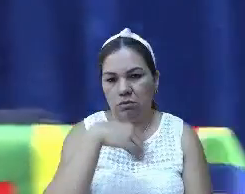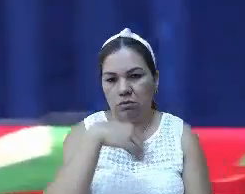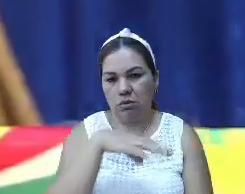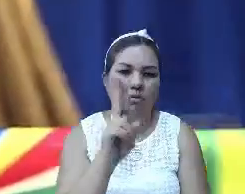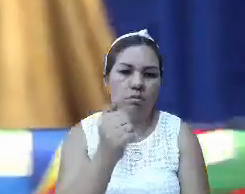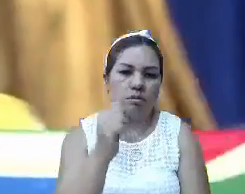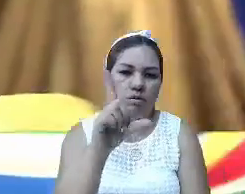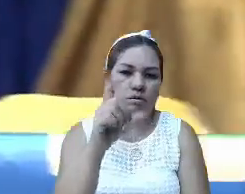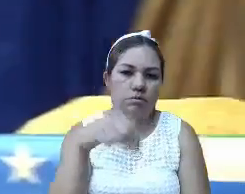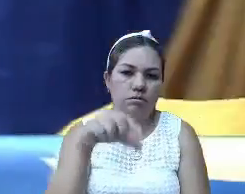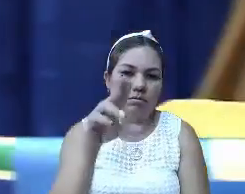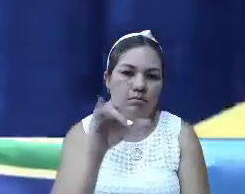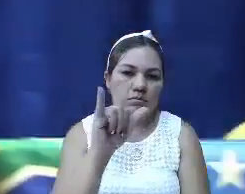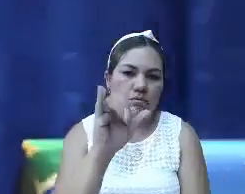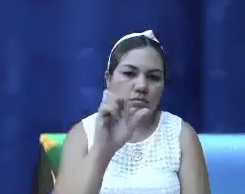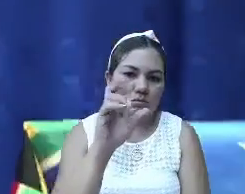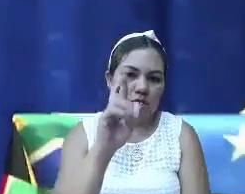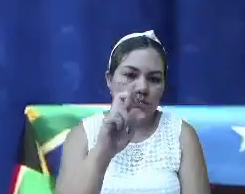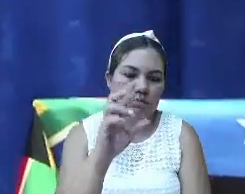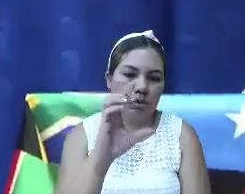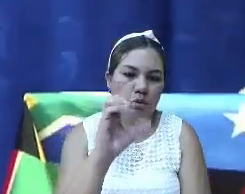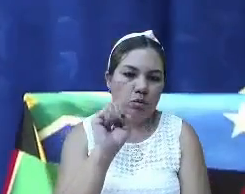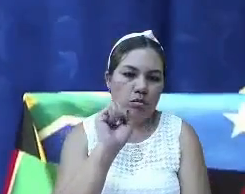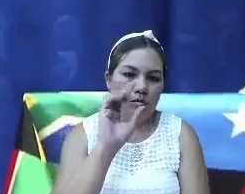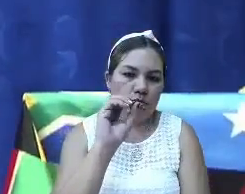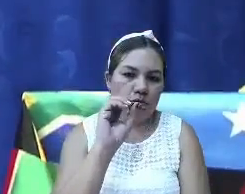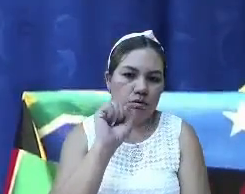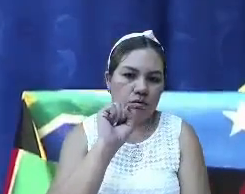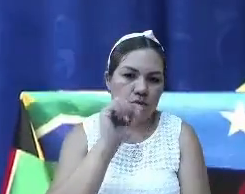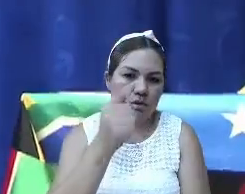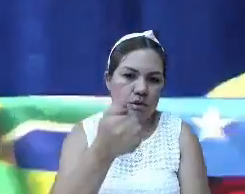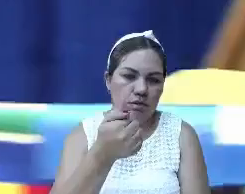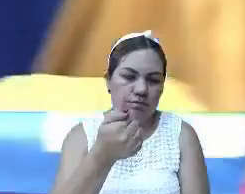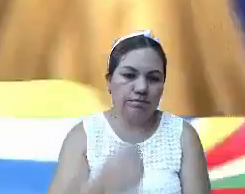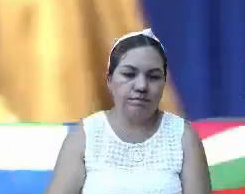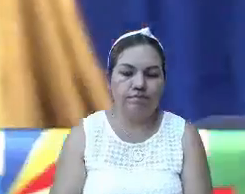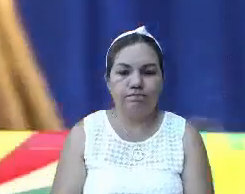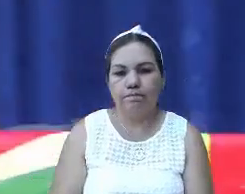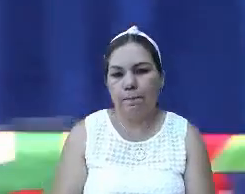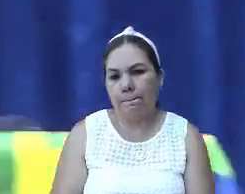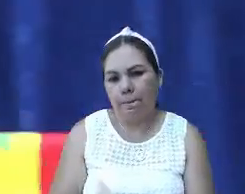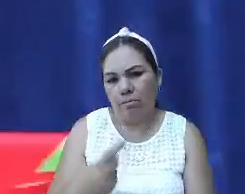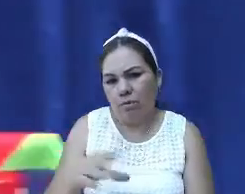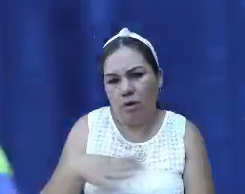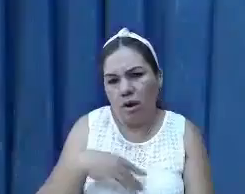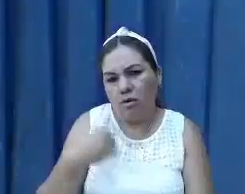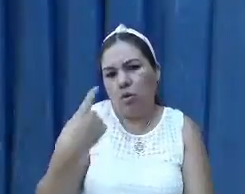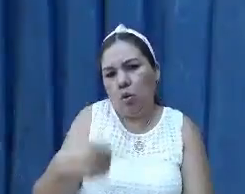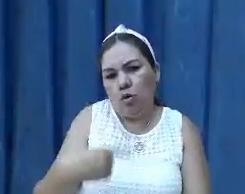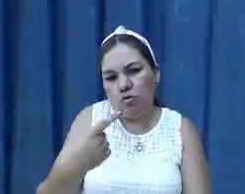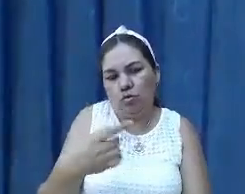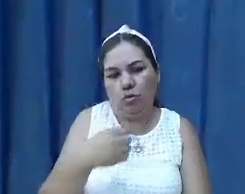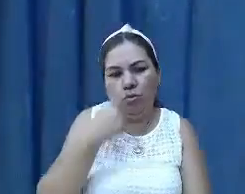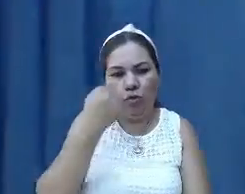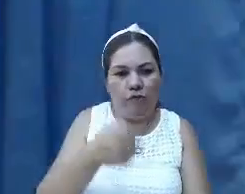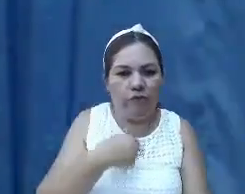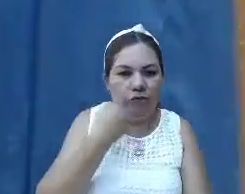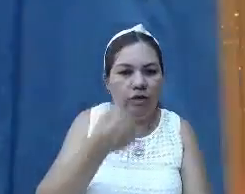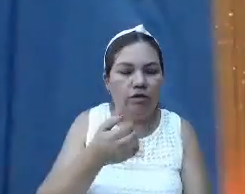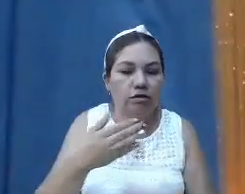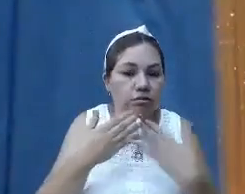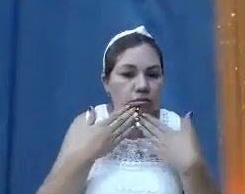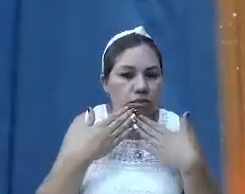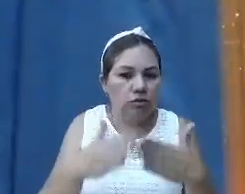Entonces vemos acá que Josafat dice: no habrá otro profeta a quien podamos consultar la palabra de Jehová. Y Acab